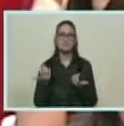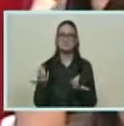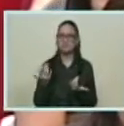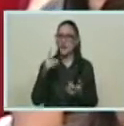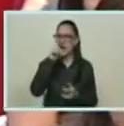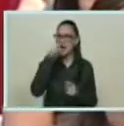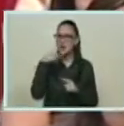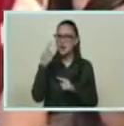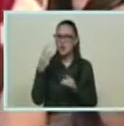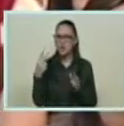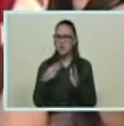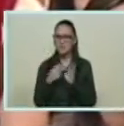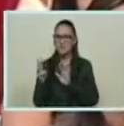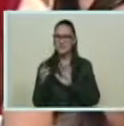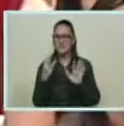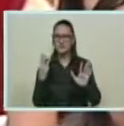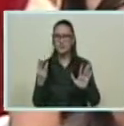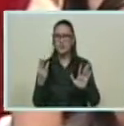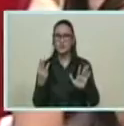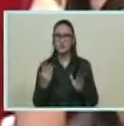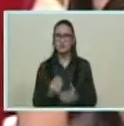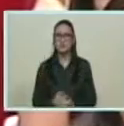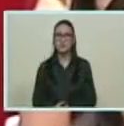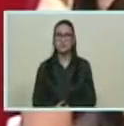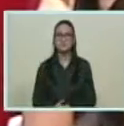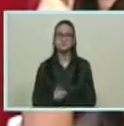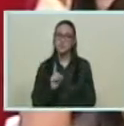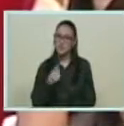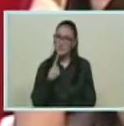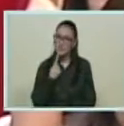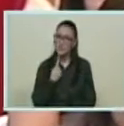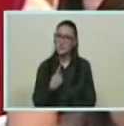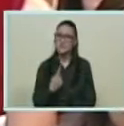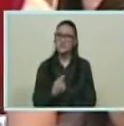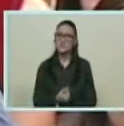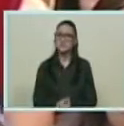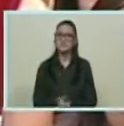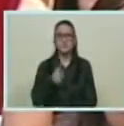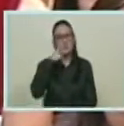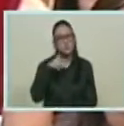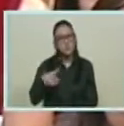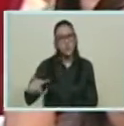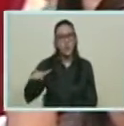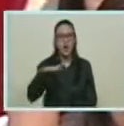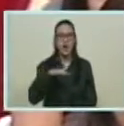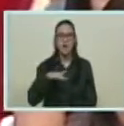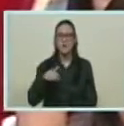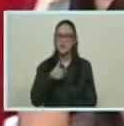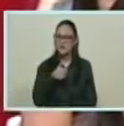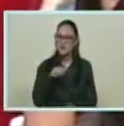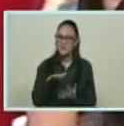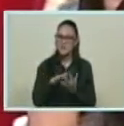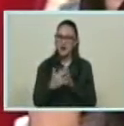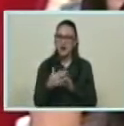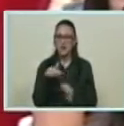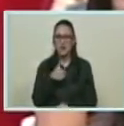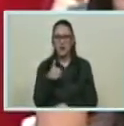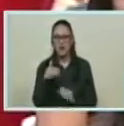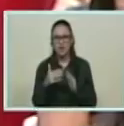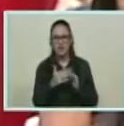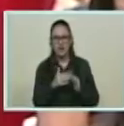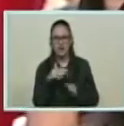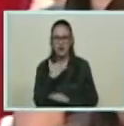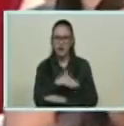año 2018, presidente, debo decirle que nuestro pueblo, por cada barrio, por cada calle, cada